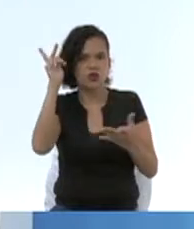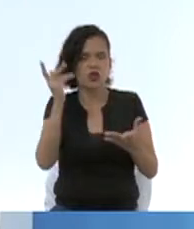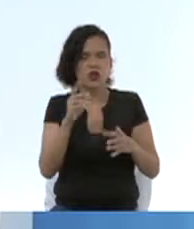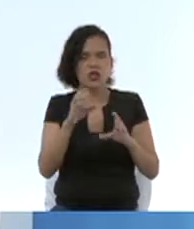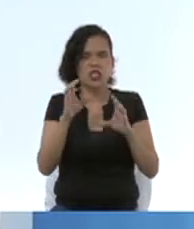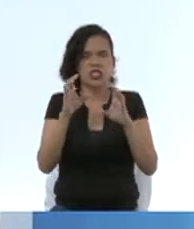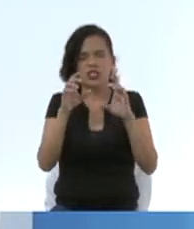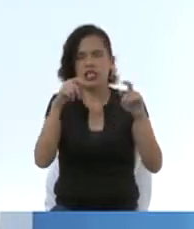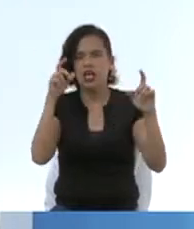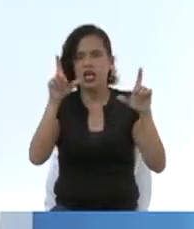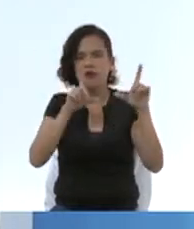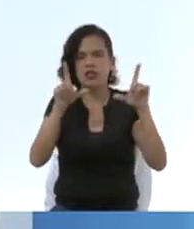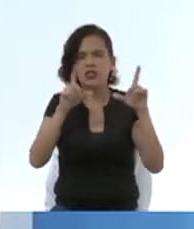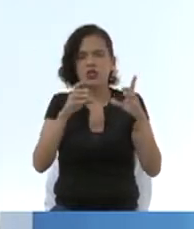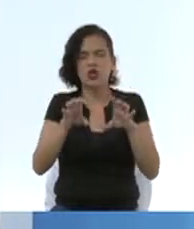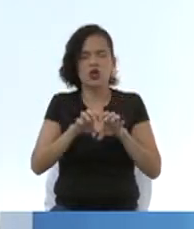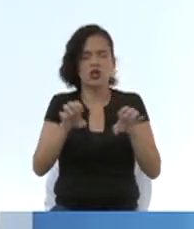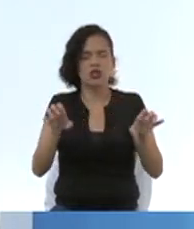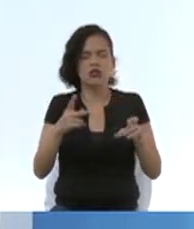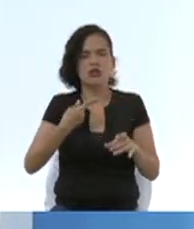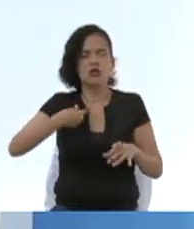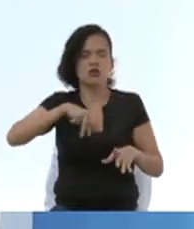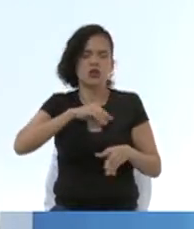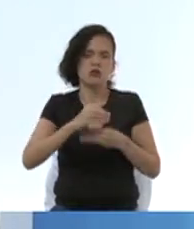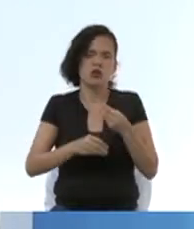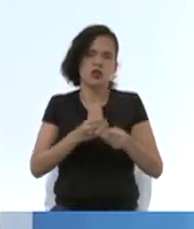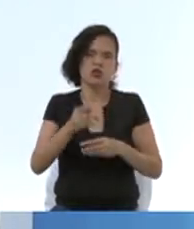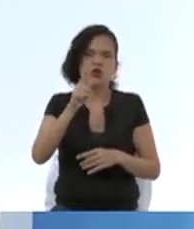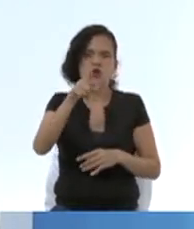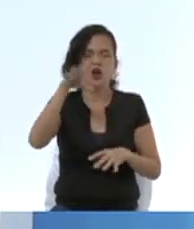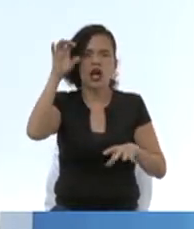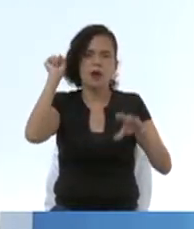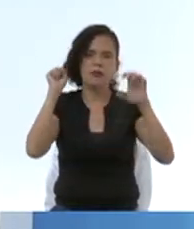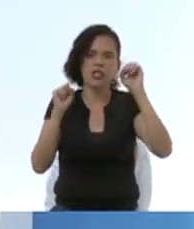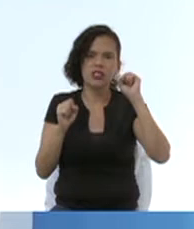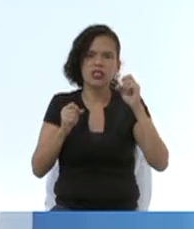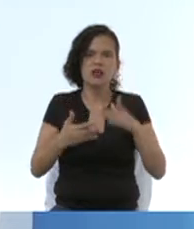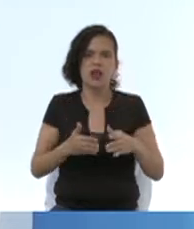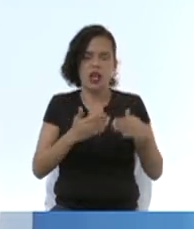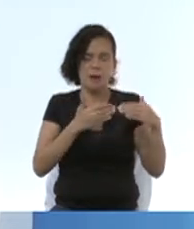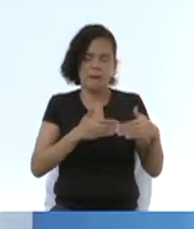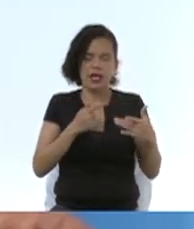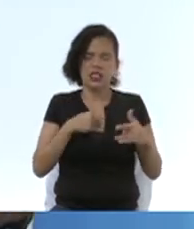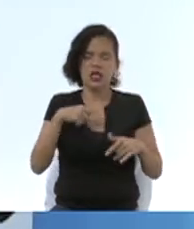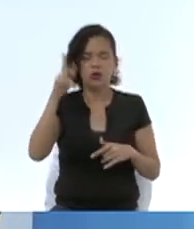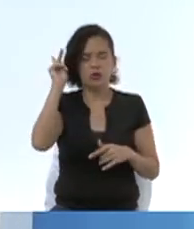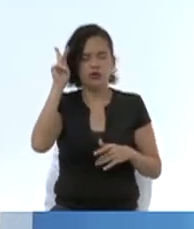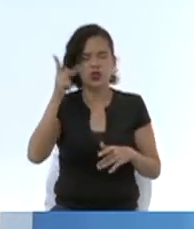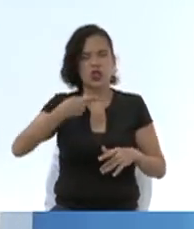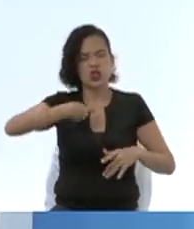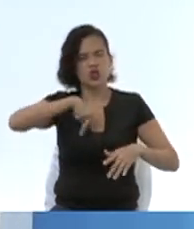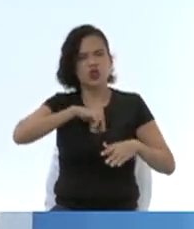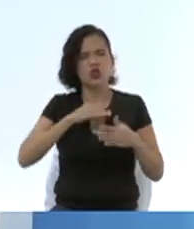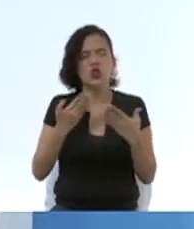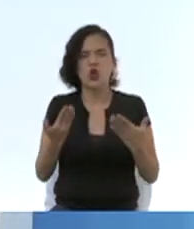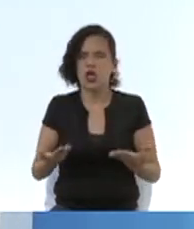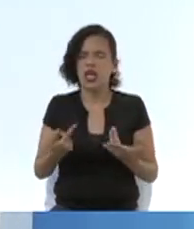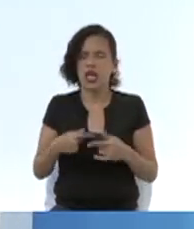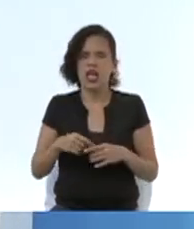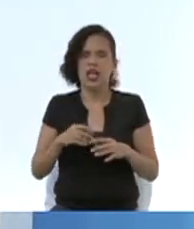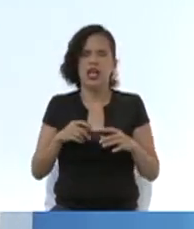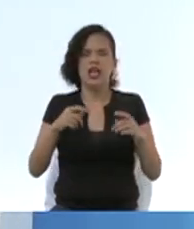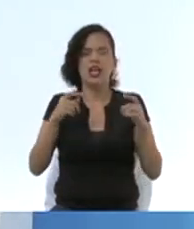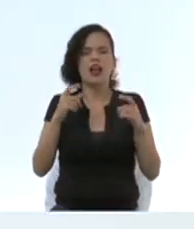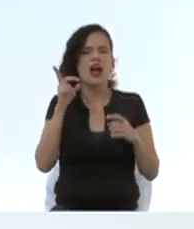y entonces nosotros la hemos hecho. Ellos han aprendido lo que es la parte docente y nosotros lo que es la